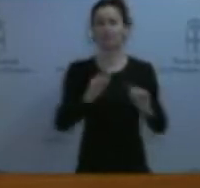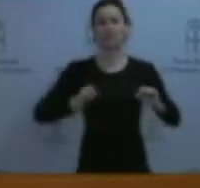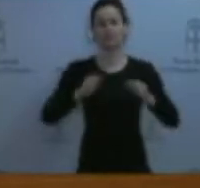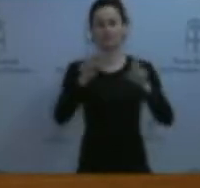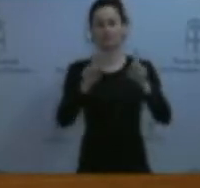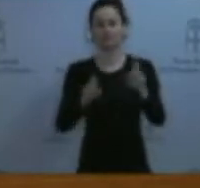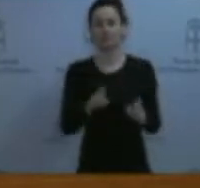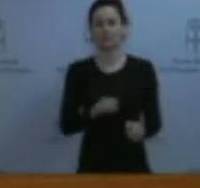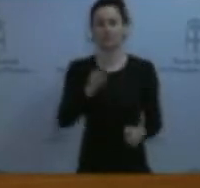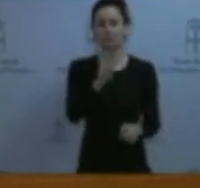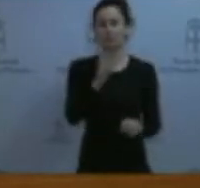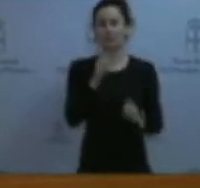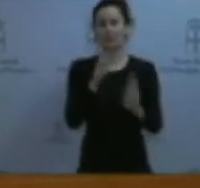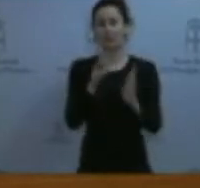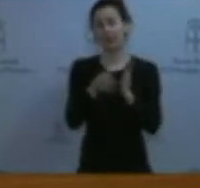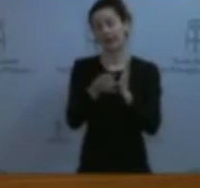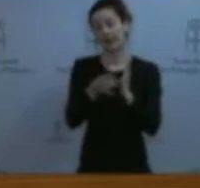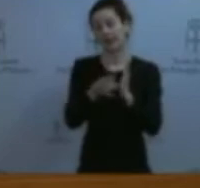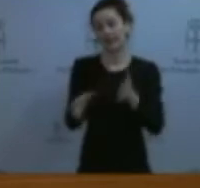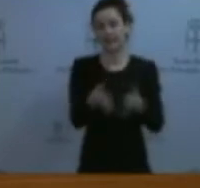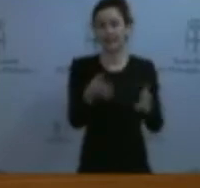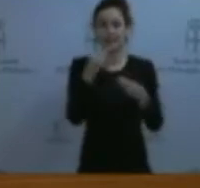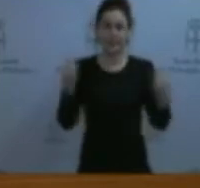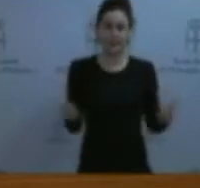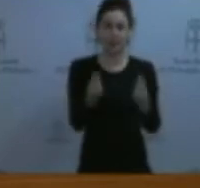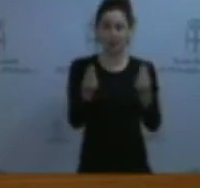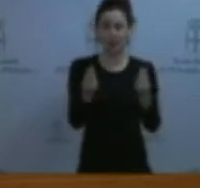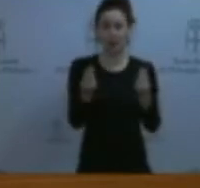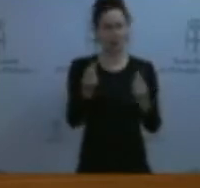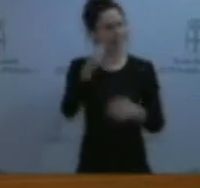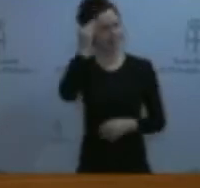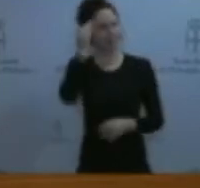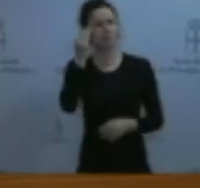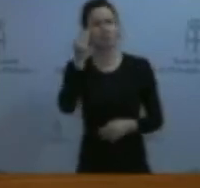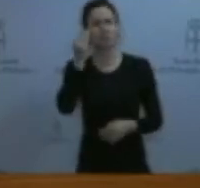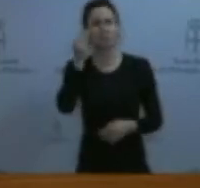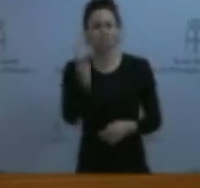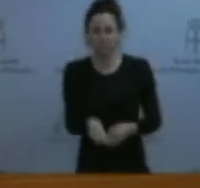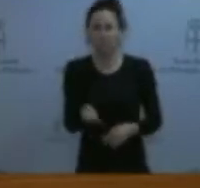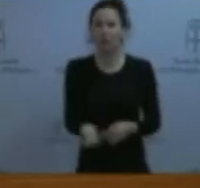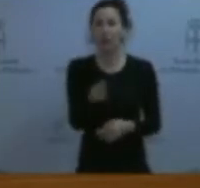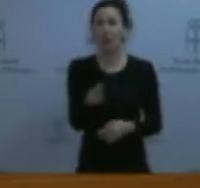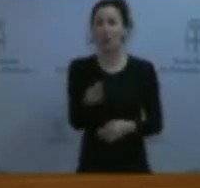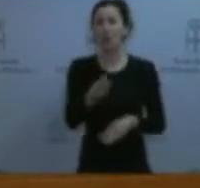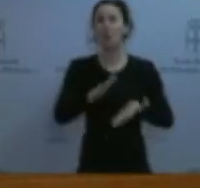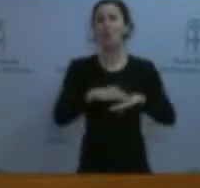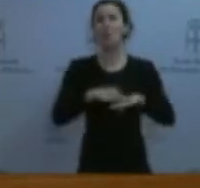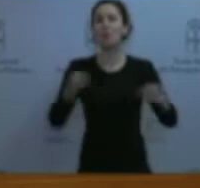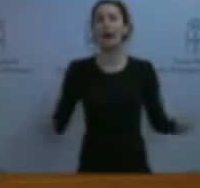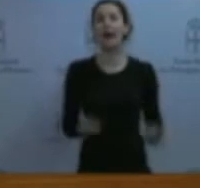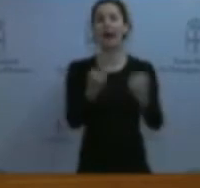hacía. ¿Mejora la calidad del aire? Vamos a suponer que mejora. ¿Es esto debido a la acción de la